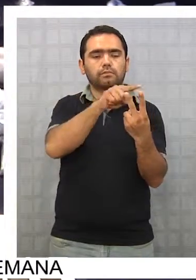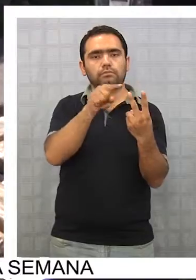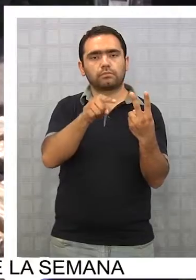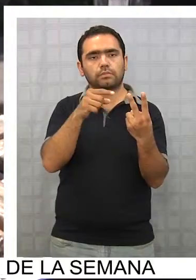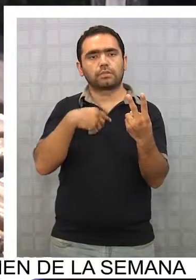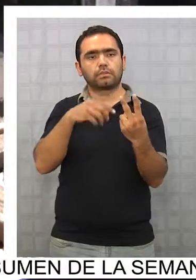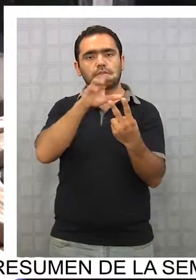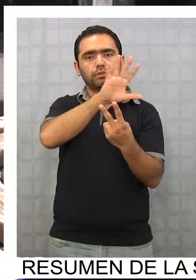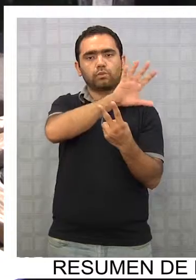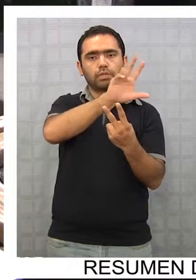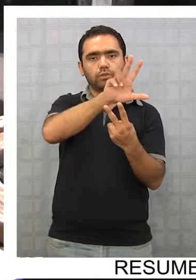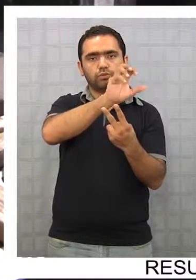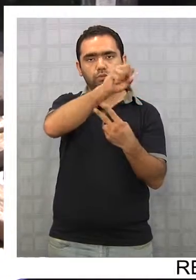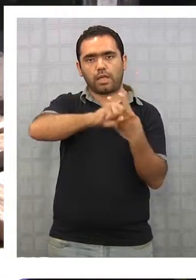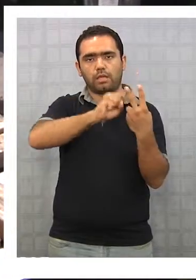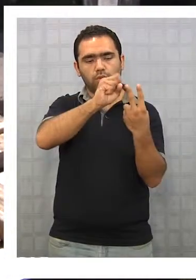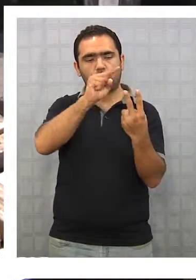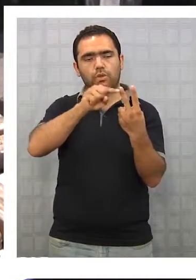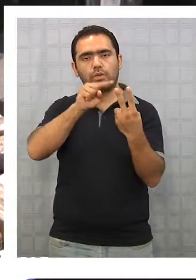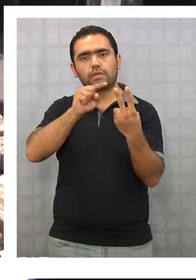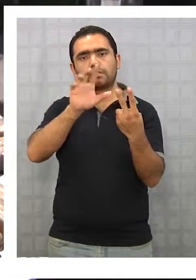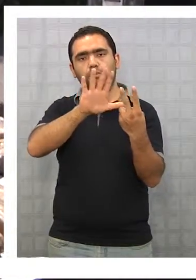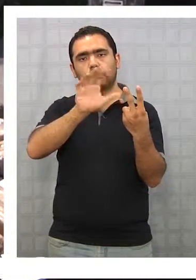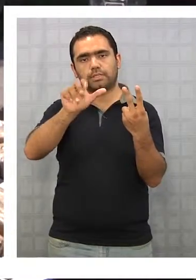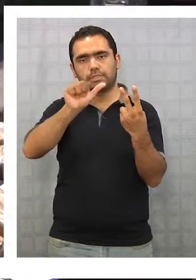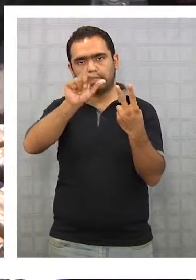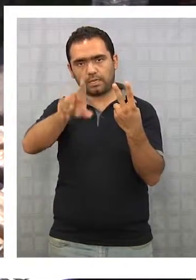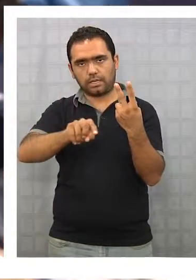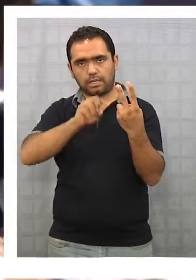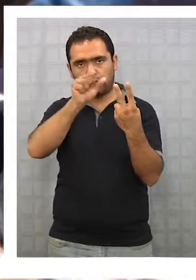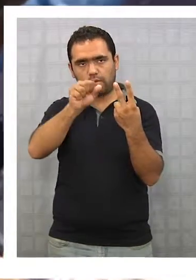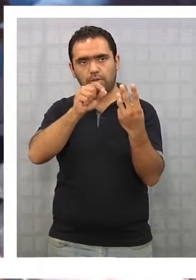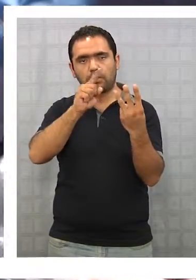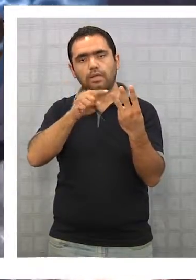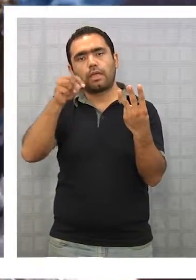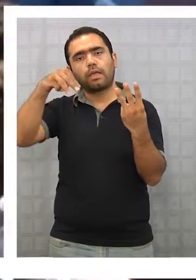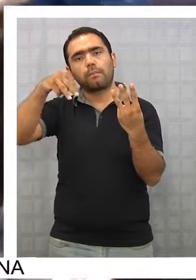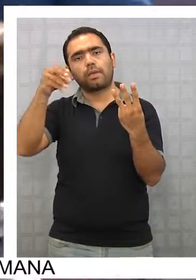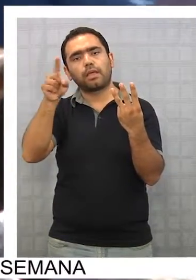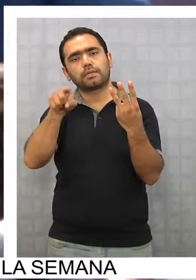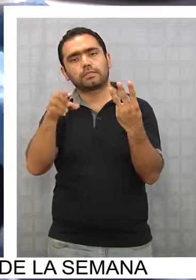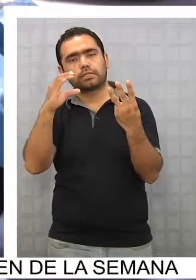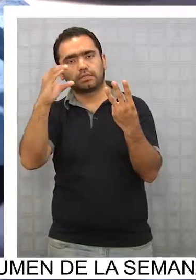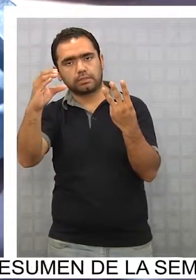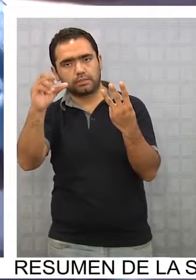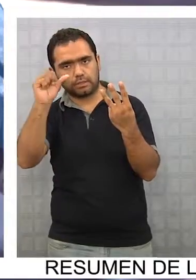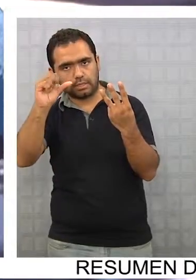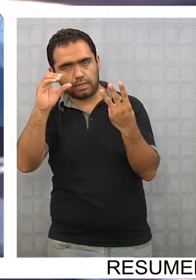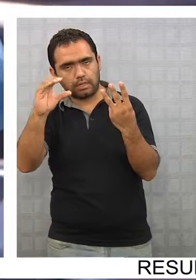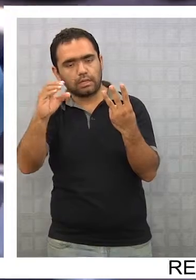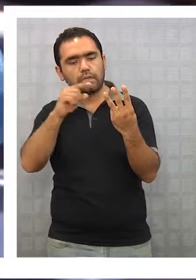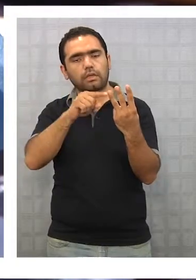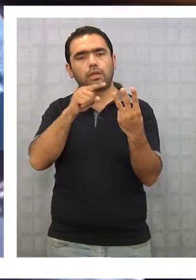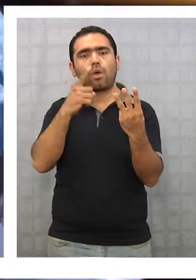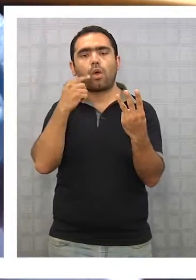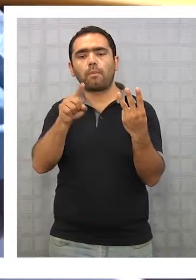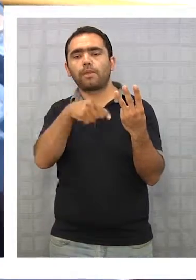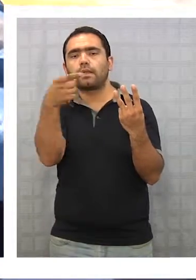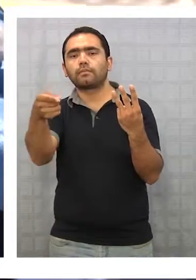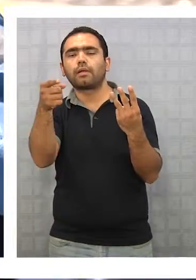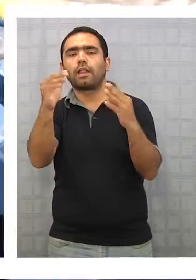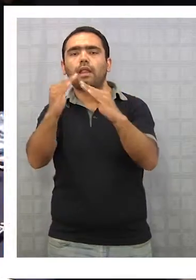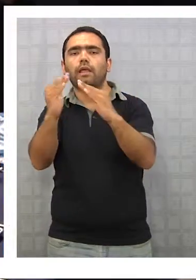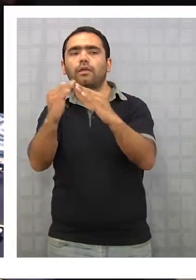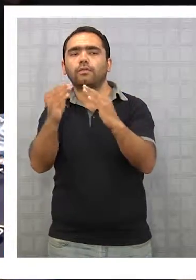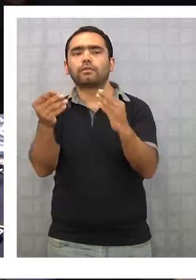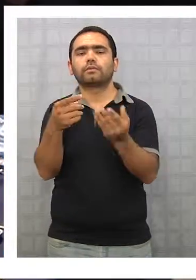habitaban una vivienda de emergencia y el varón MSC de 29 años en una segunda vivienda proveedor de la droga.